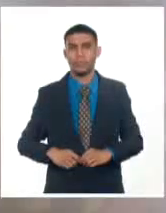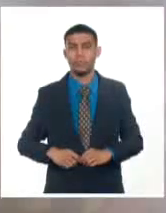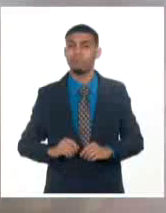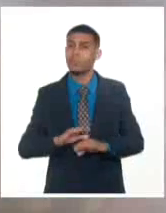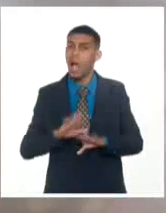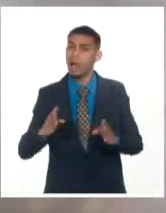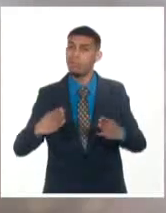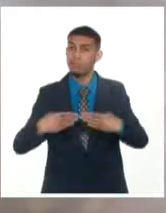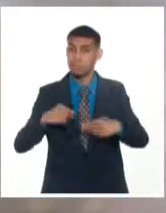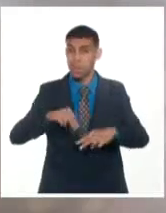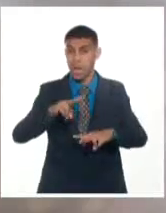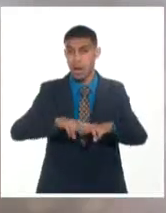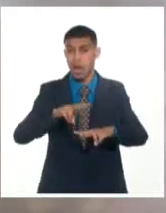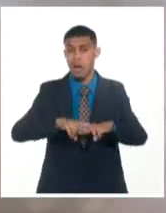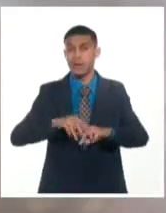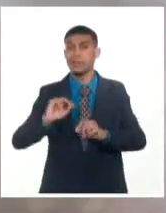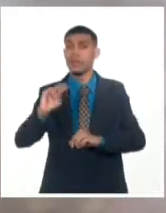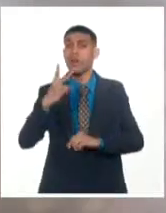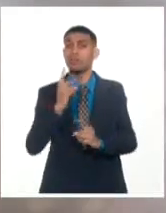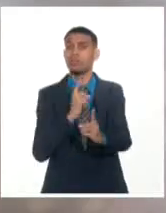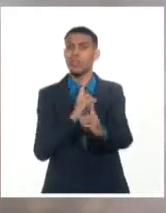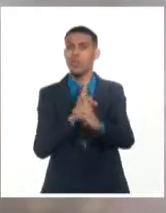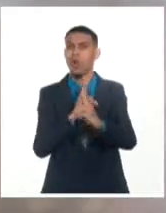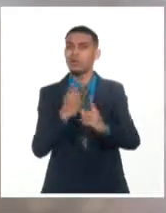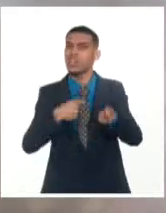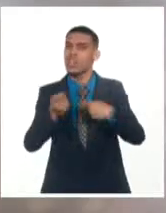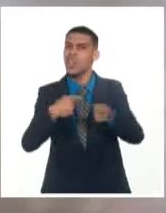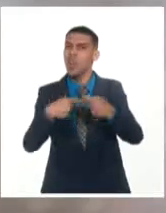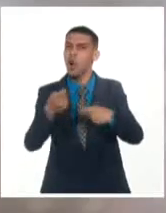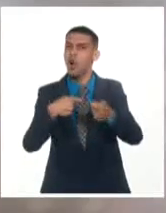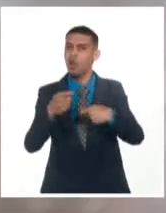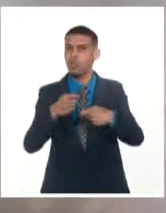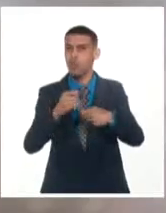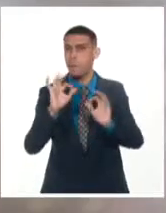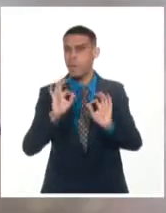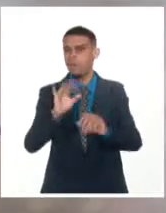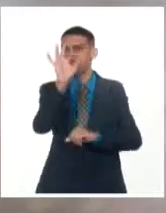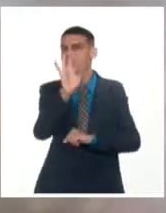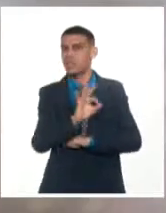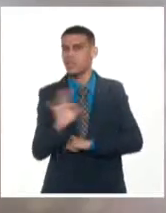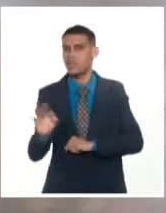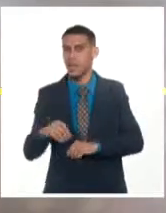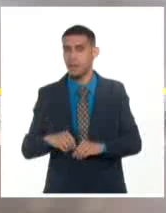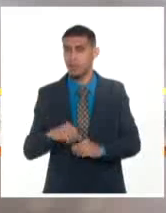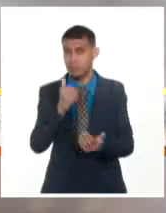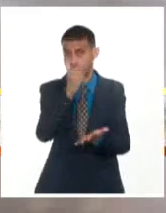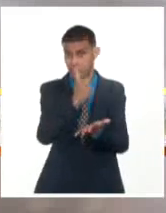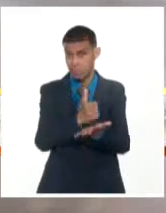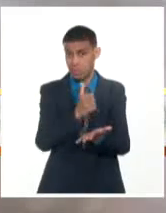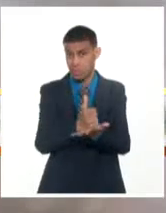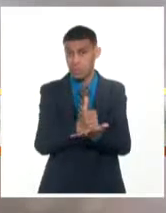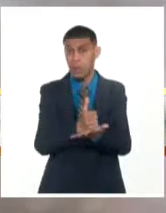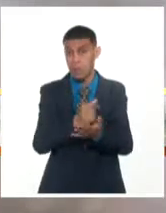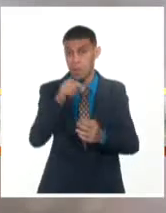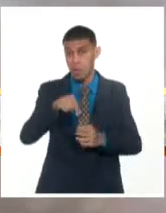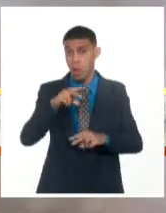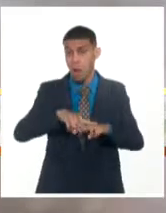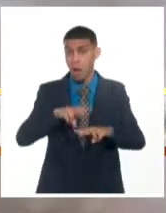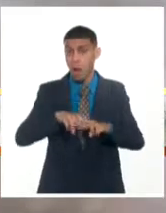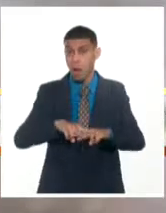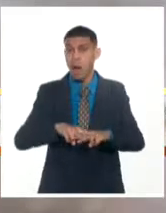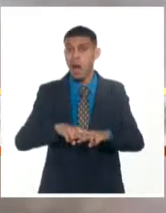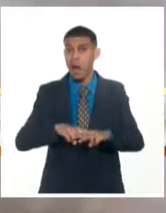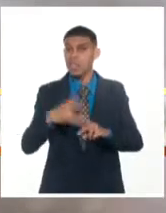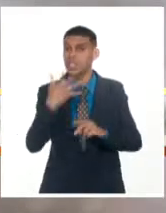Culminó en la capital cubana el segundo foro de negocios Génesis Diseño. Desde su sede habitual, el Pabellón Cuba, y organizado por